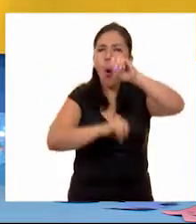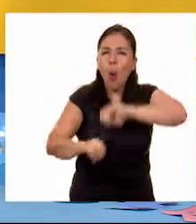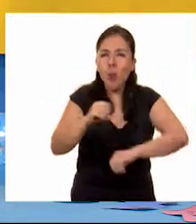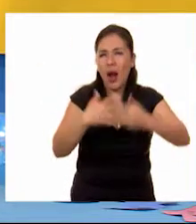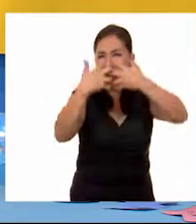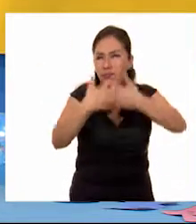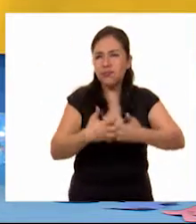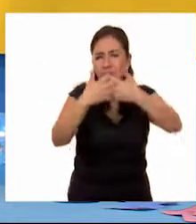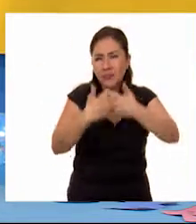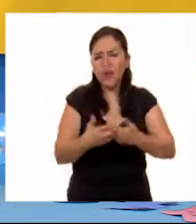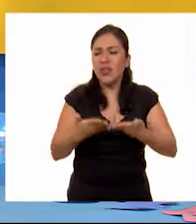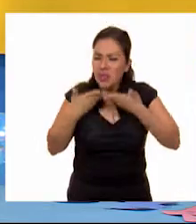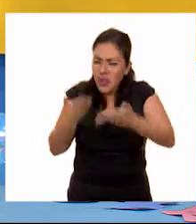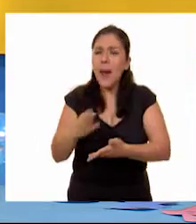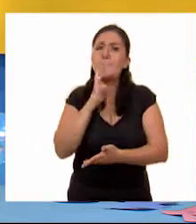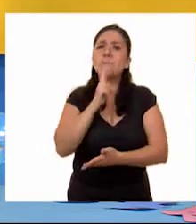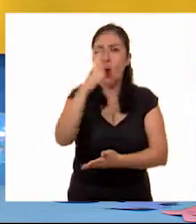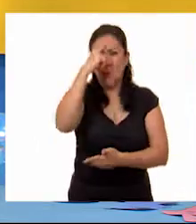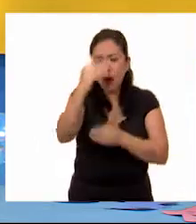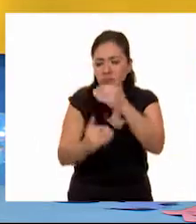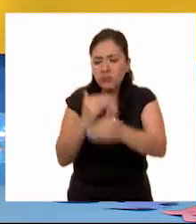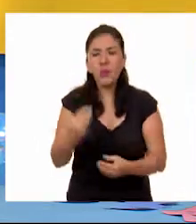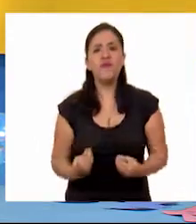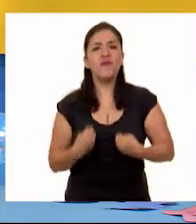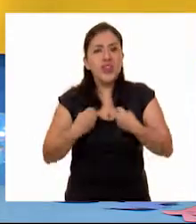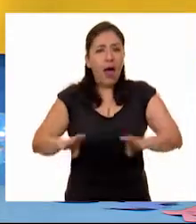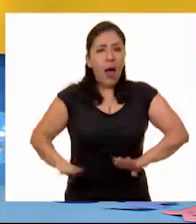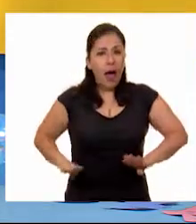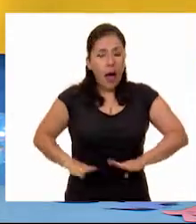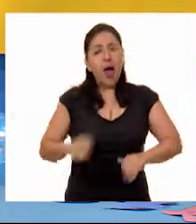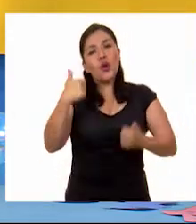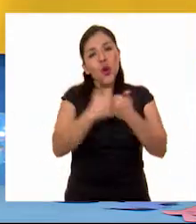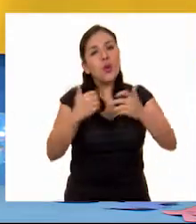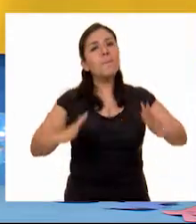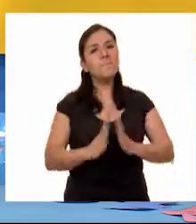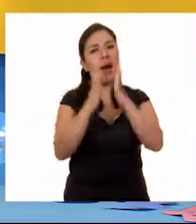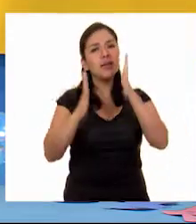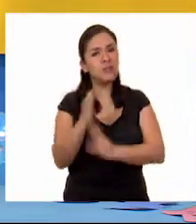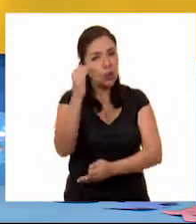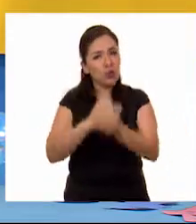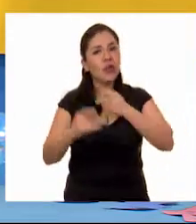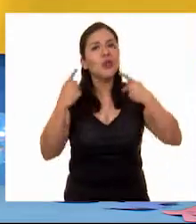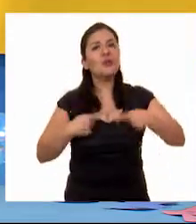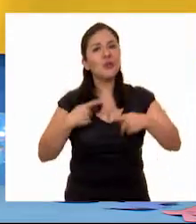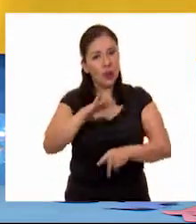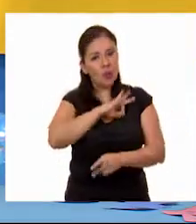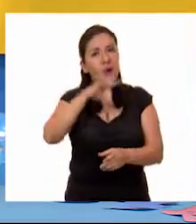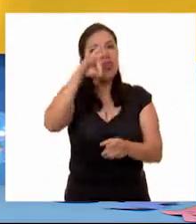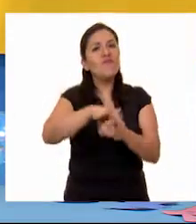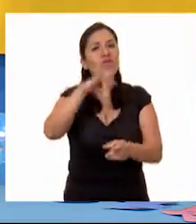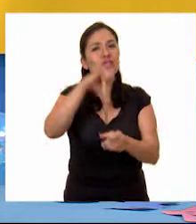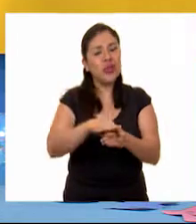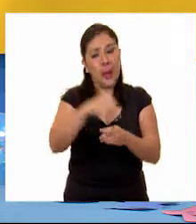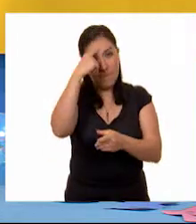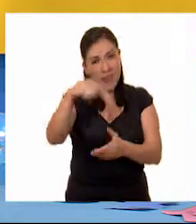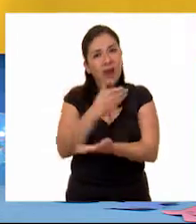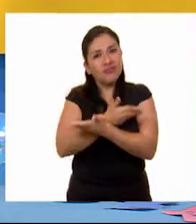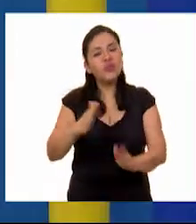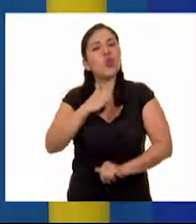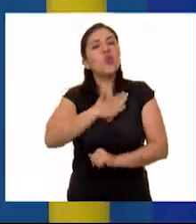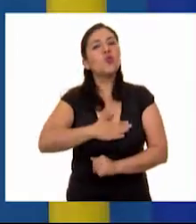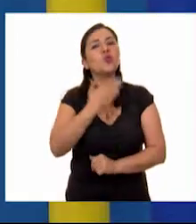y garantizar, a través de las organizaciones, la participación de todas y todos, es decir, generar condiciones para la